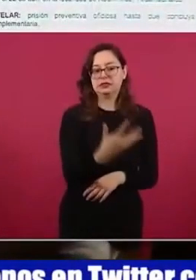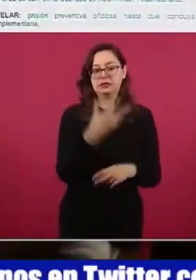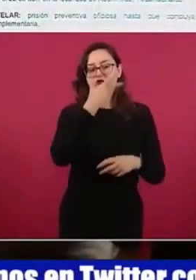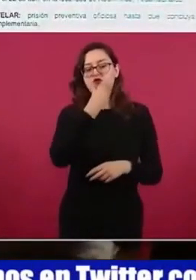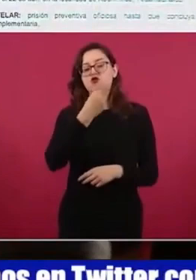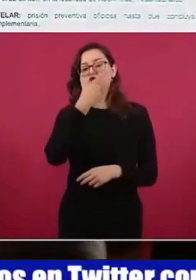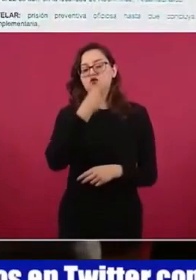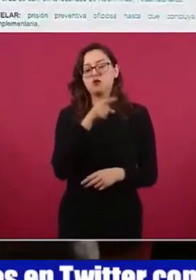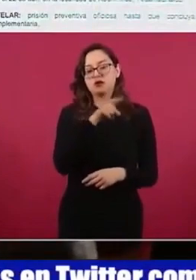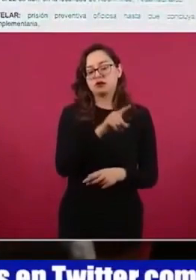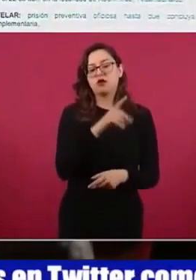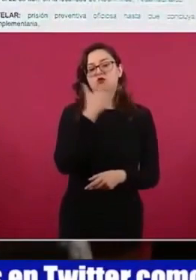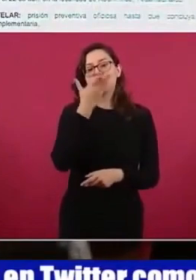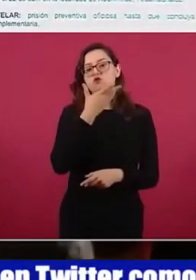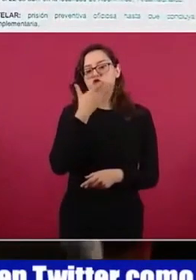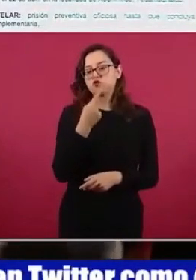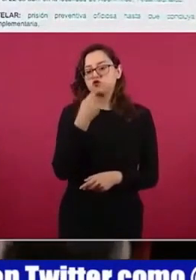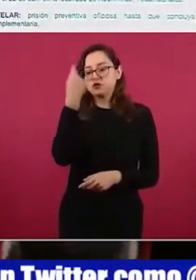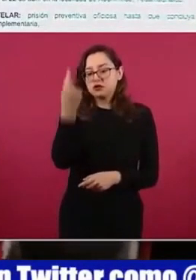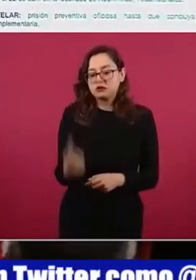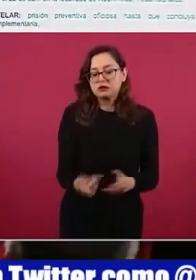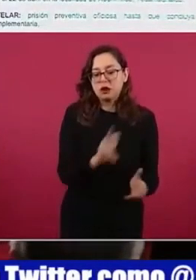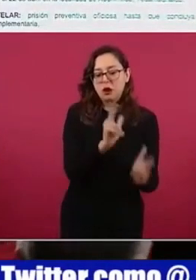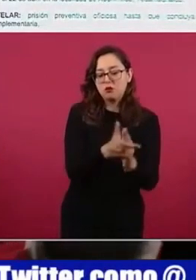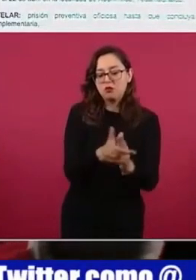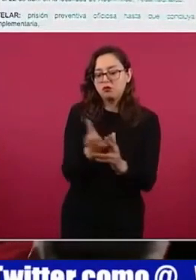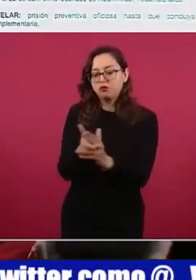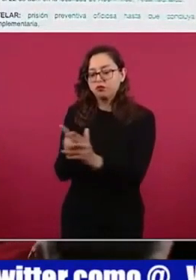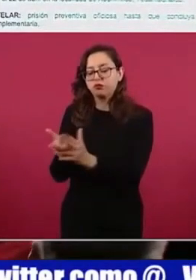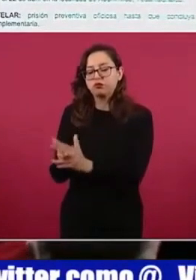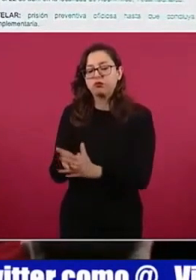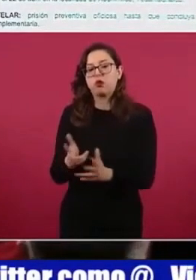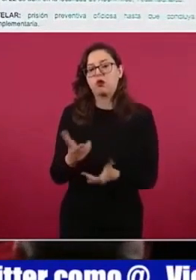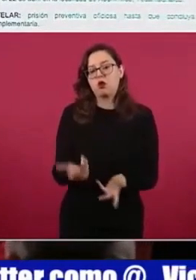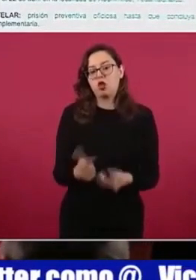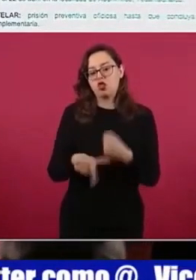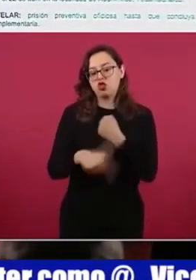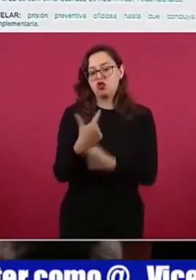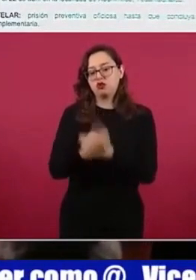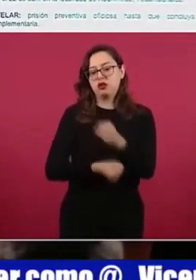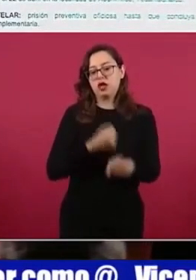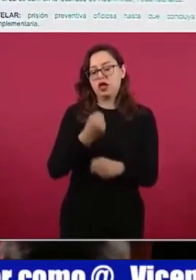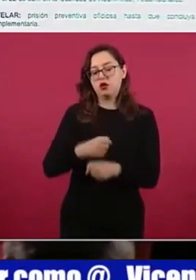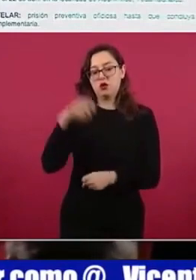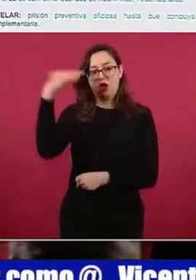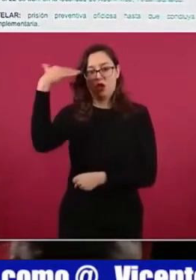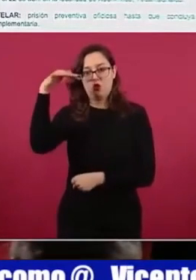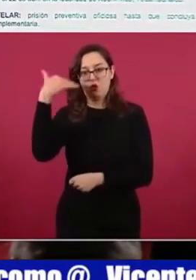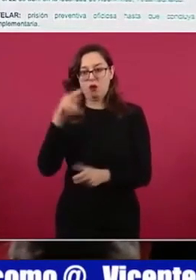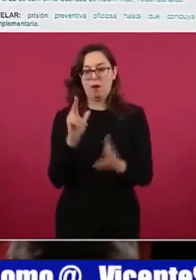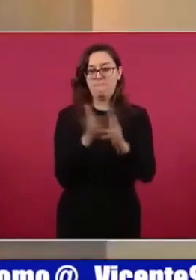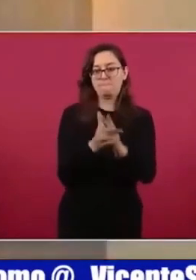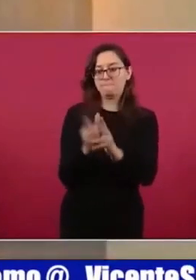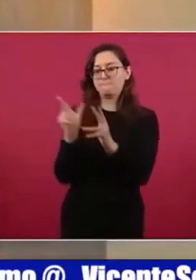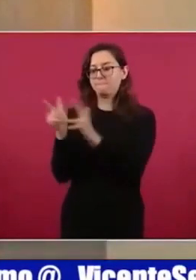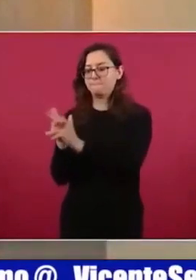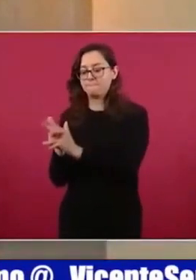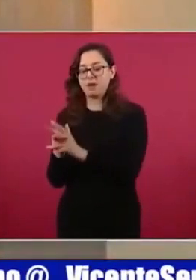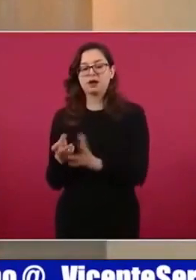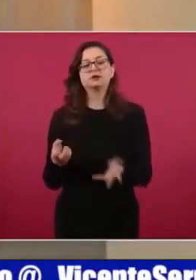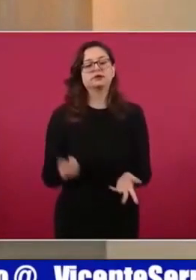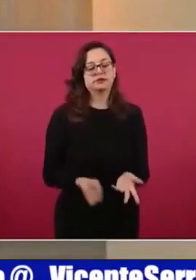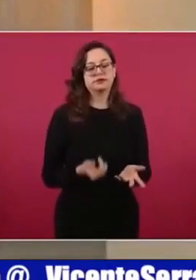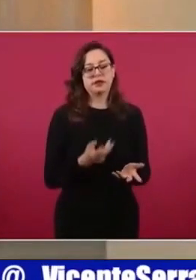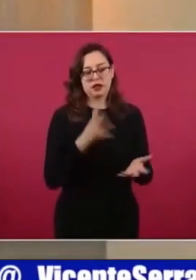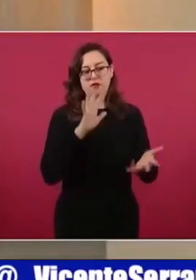Y para mí el encargo fundamental que tengo es poder, con vocación de servicio, responder donde estemos. Y el